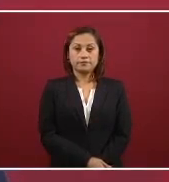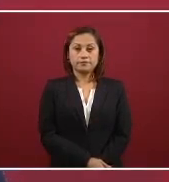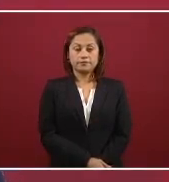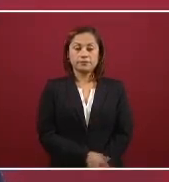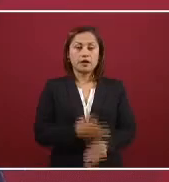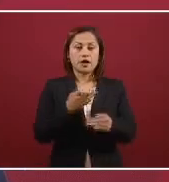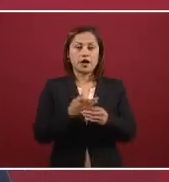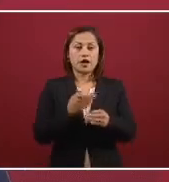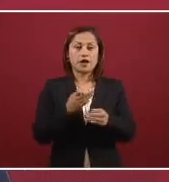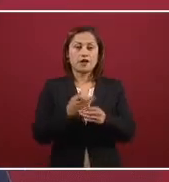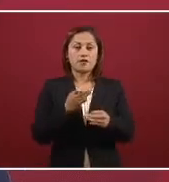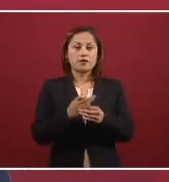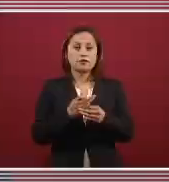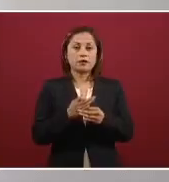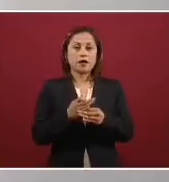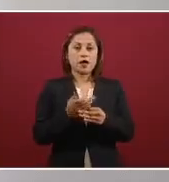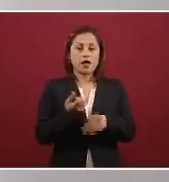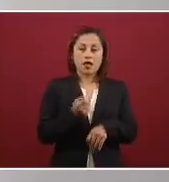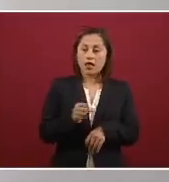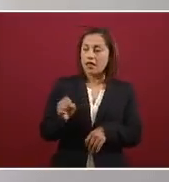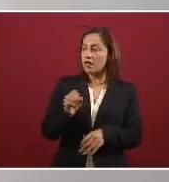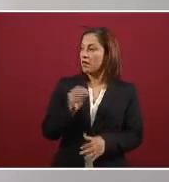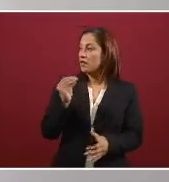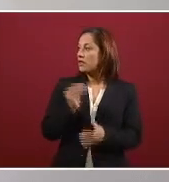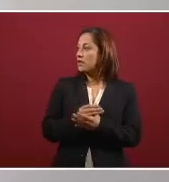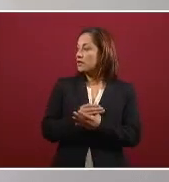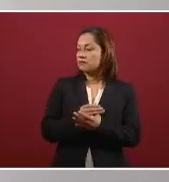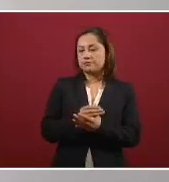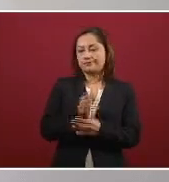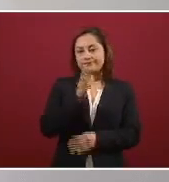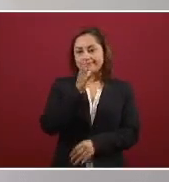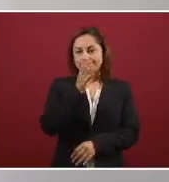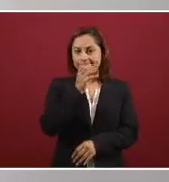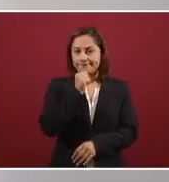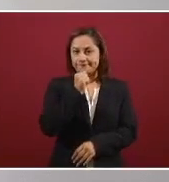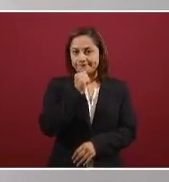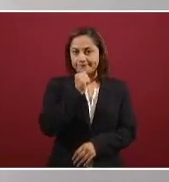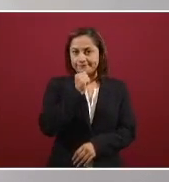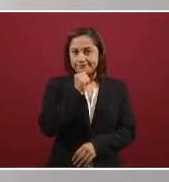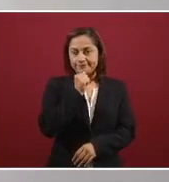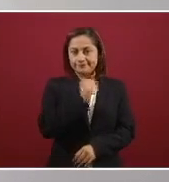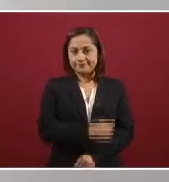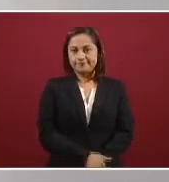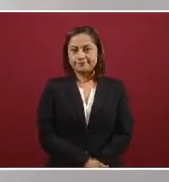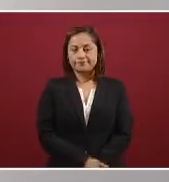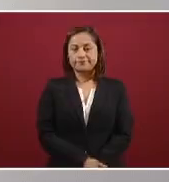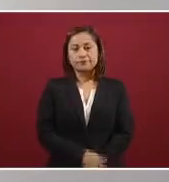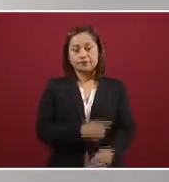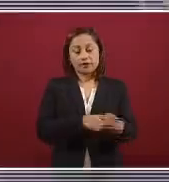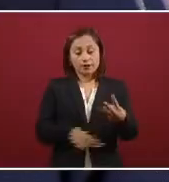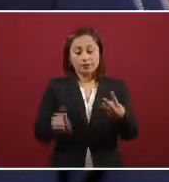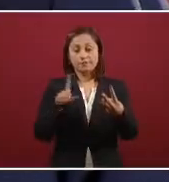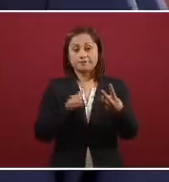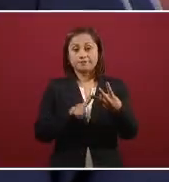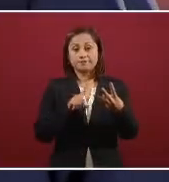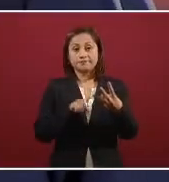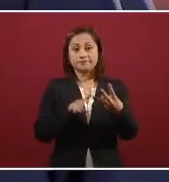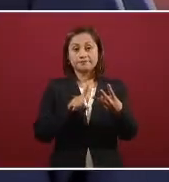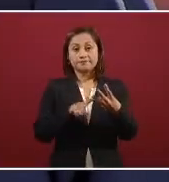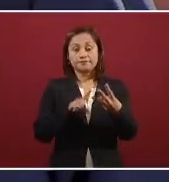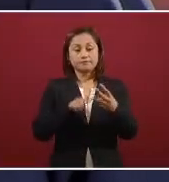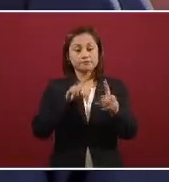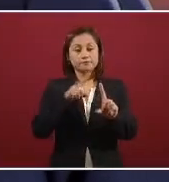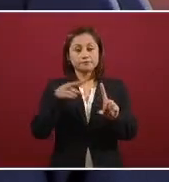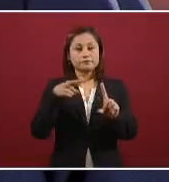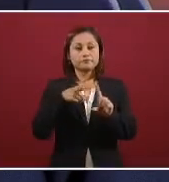volteemos y que no nos importe. Y lo tercero es el asunto técnico,